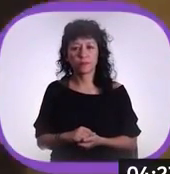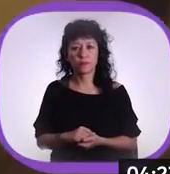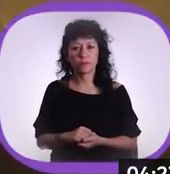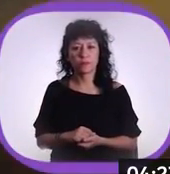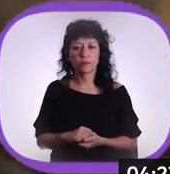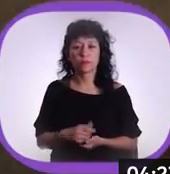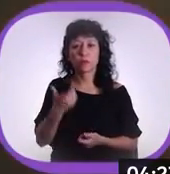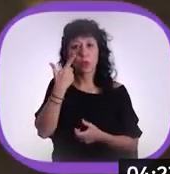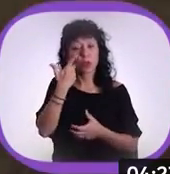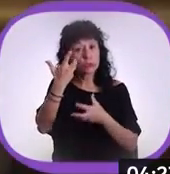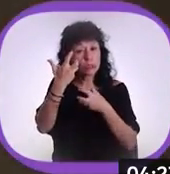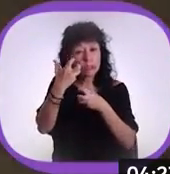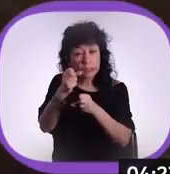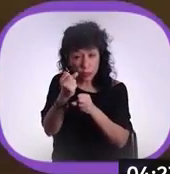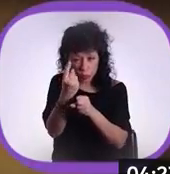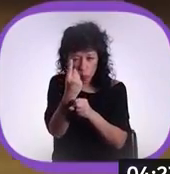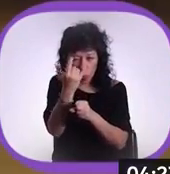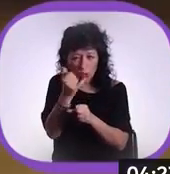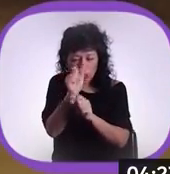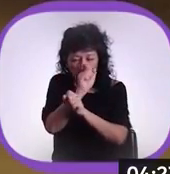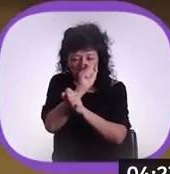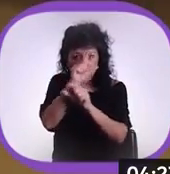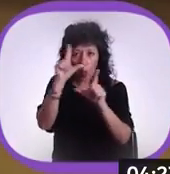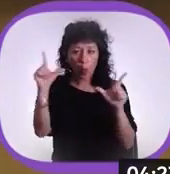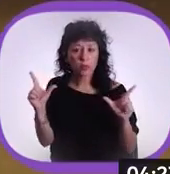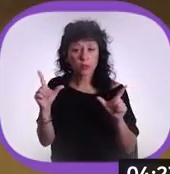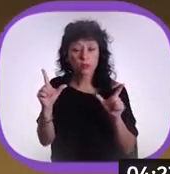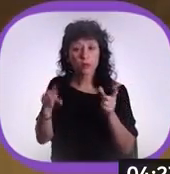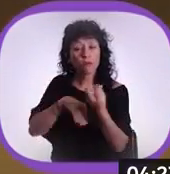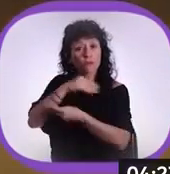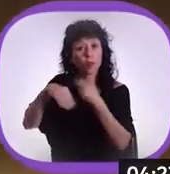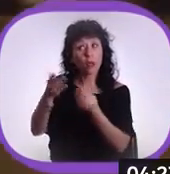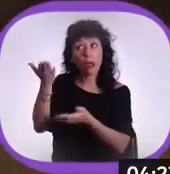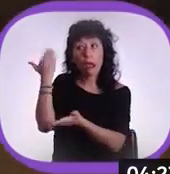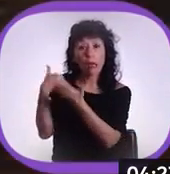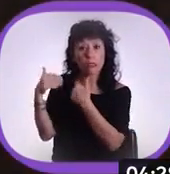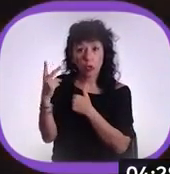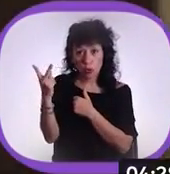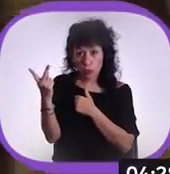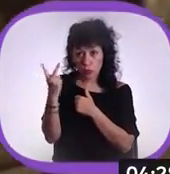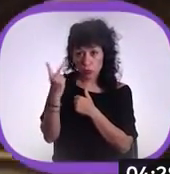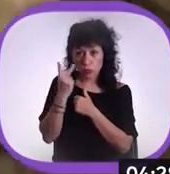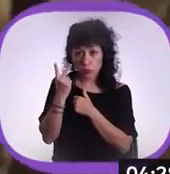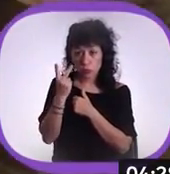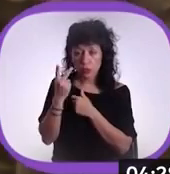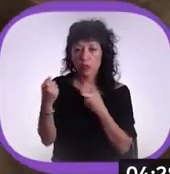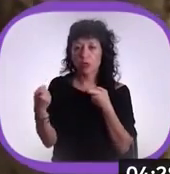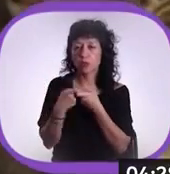Mi descubrimiento más asombroso. Nuestros ancestros eran